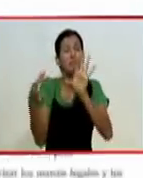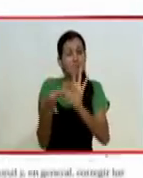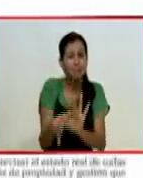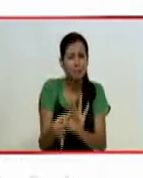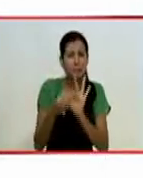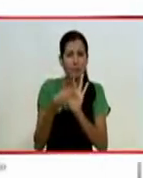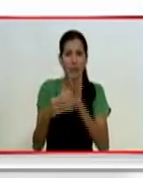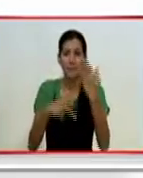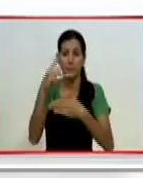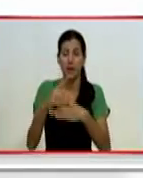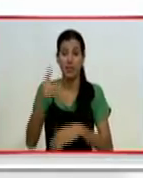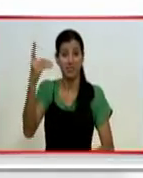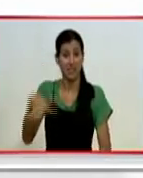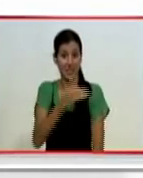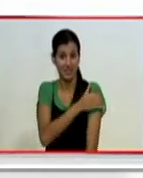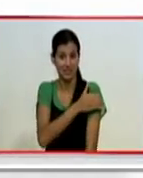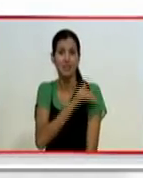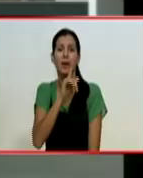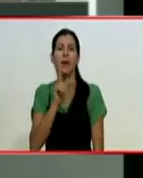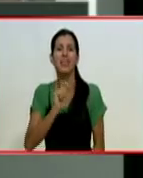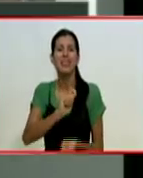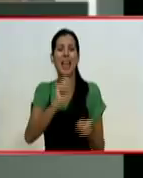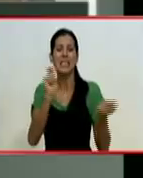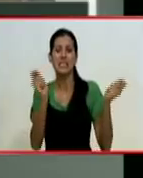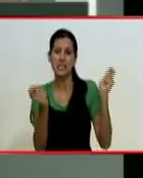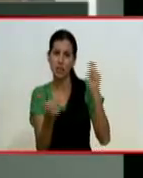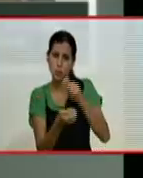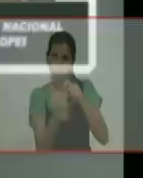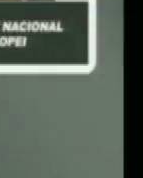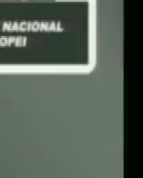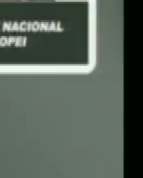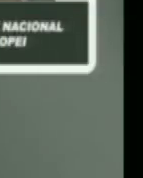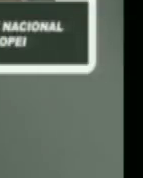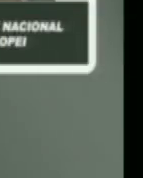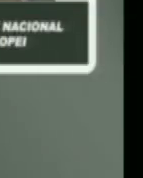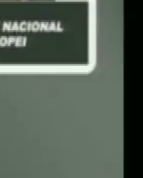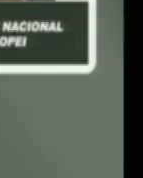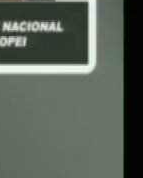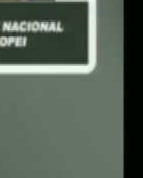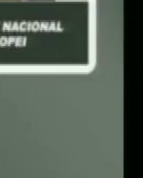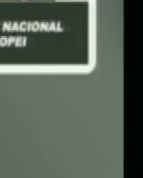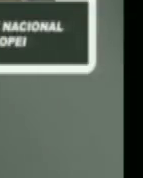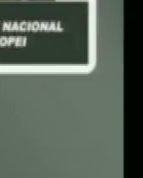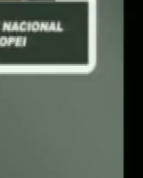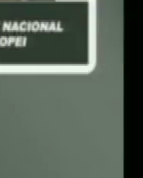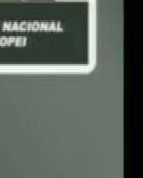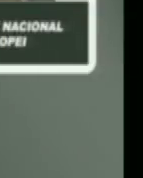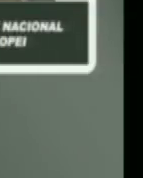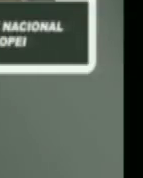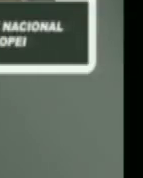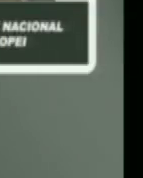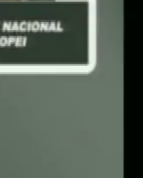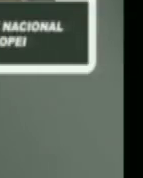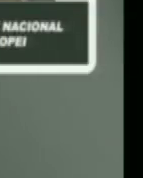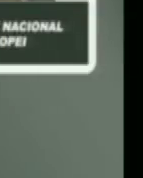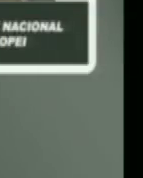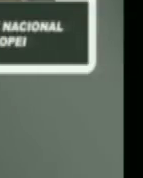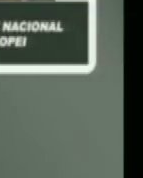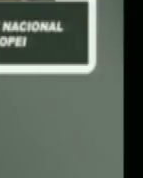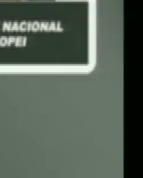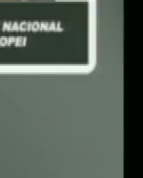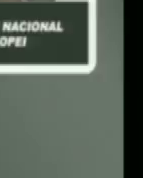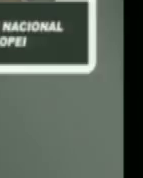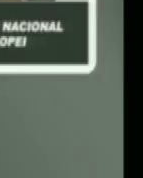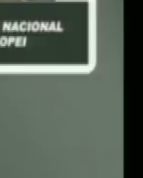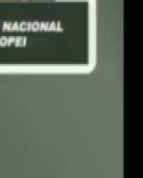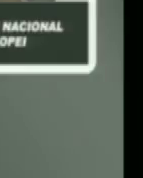el plan de la derecha llamado la transición. Sí, yo. Hola, ¿cómo estás? Bien. ¿Estás en golpe? No, en